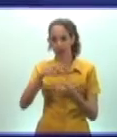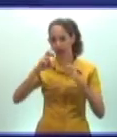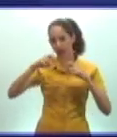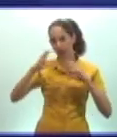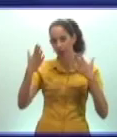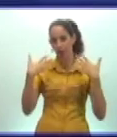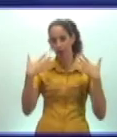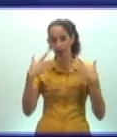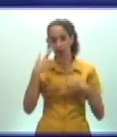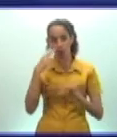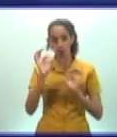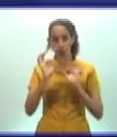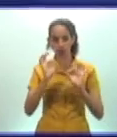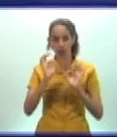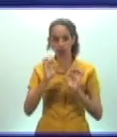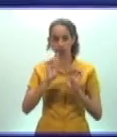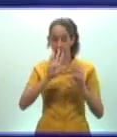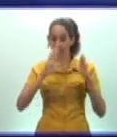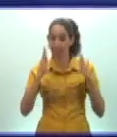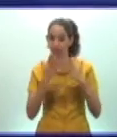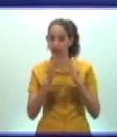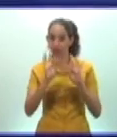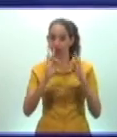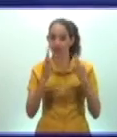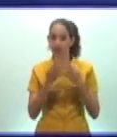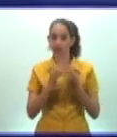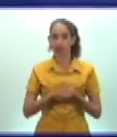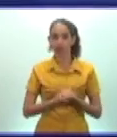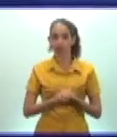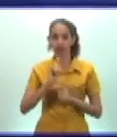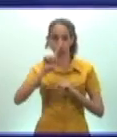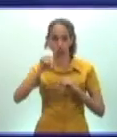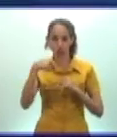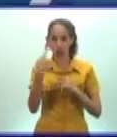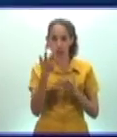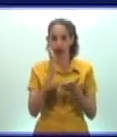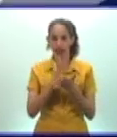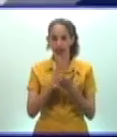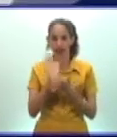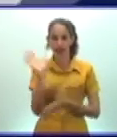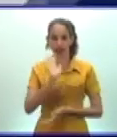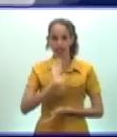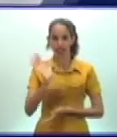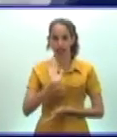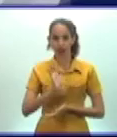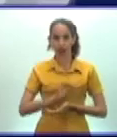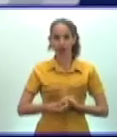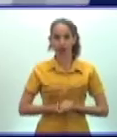Cuídese y cuide a los suyos. Nos vemos en la próxima.